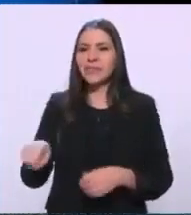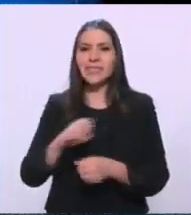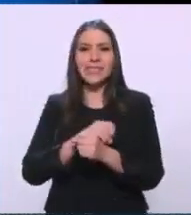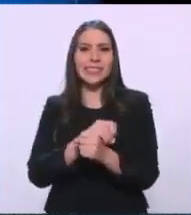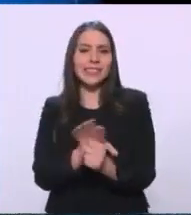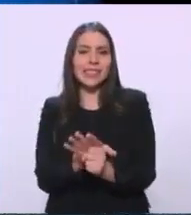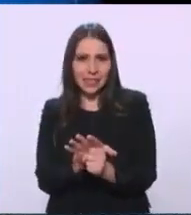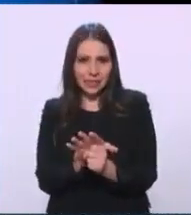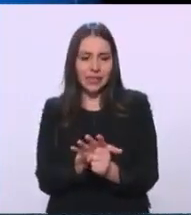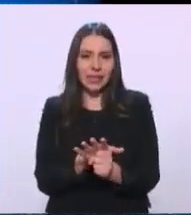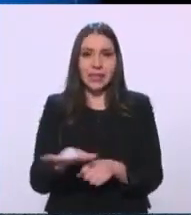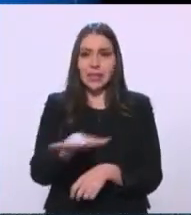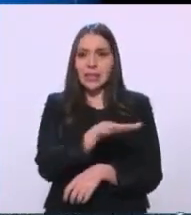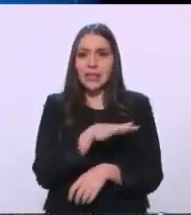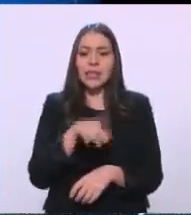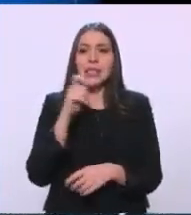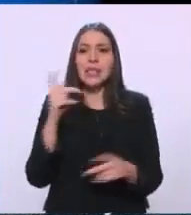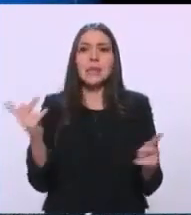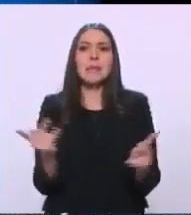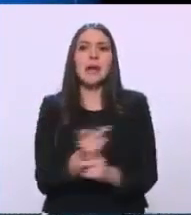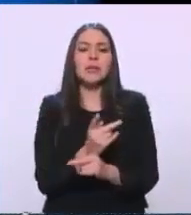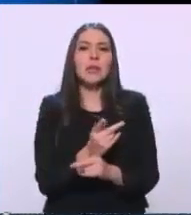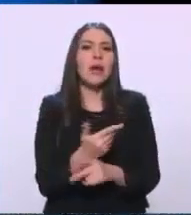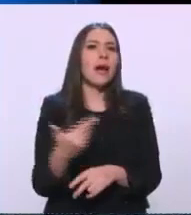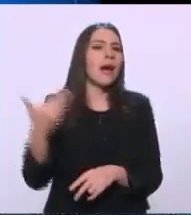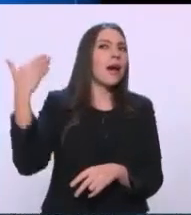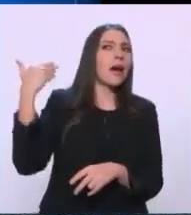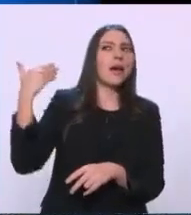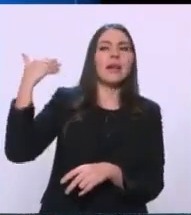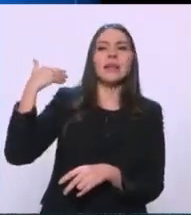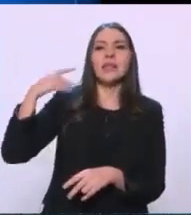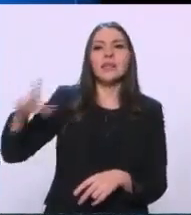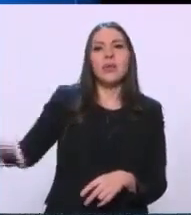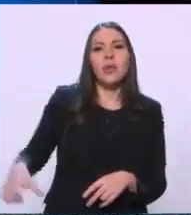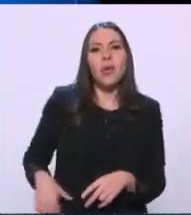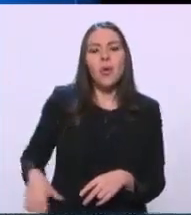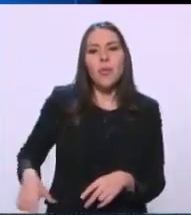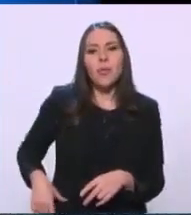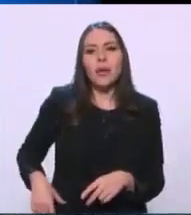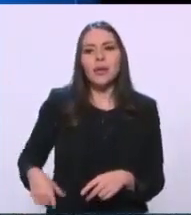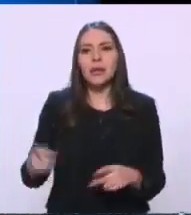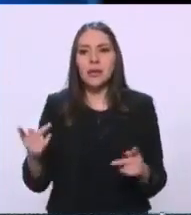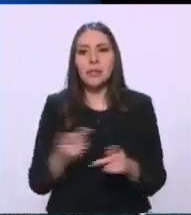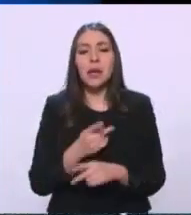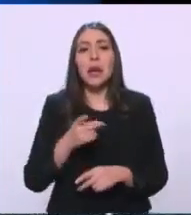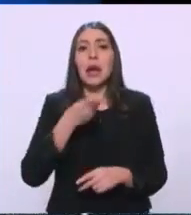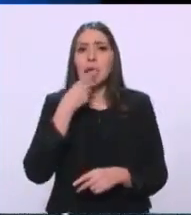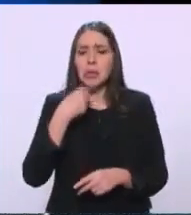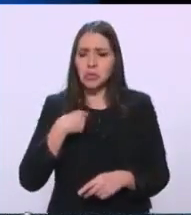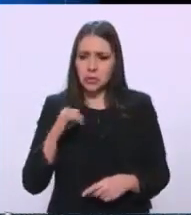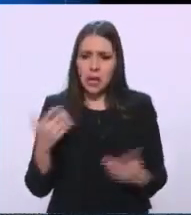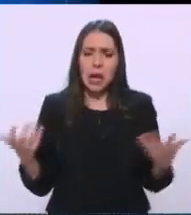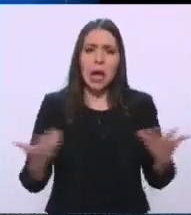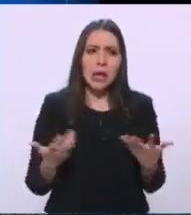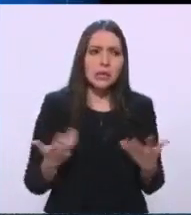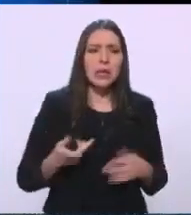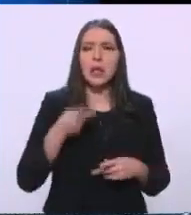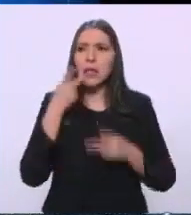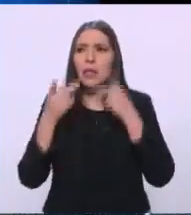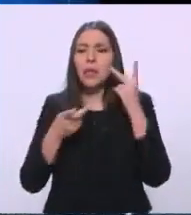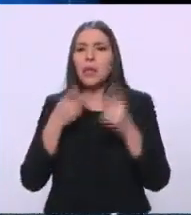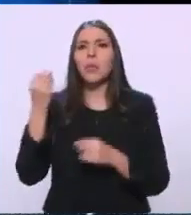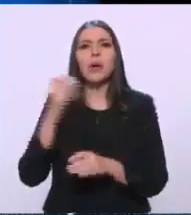no solo lo que sucedía en administraciones pasadas, lo que dijeron que hicieron y que no hicieron, y lo que no dijeron que hicieron,